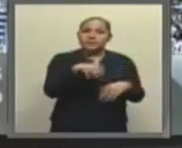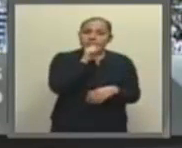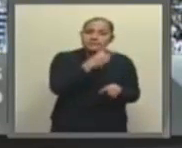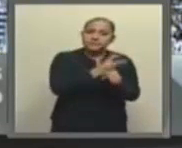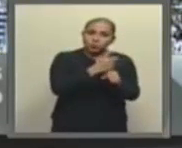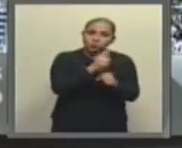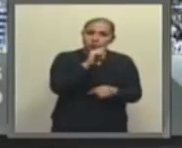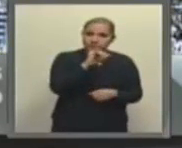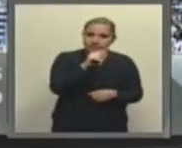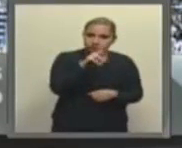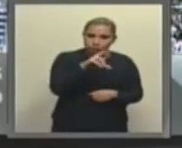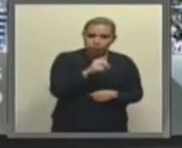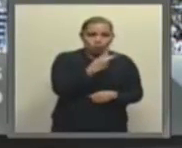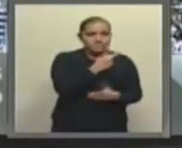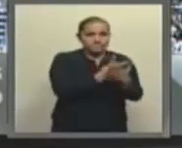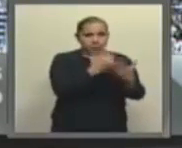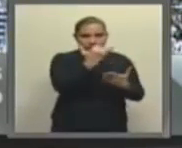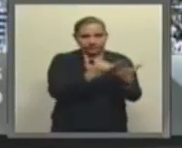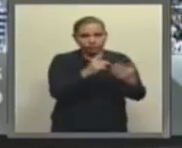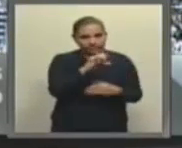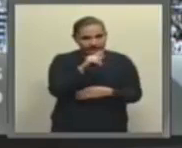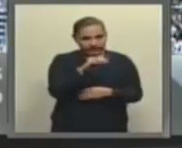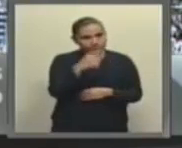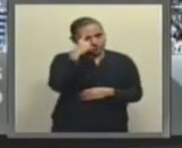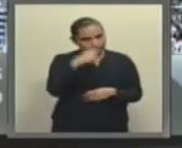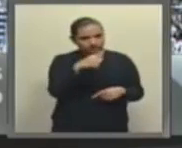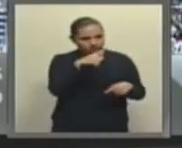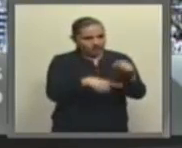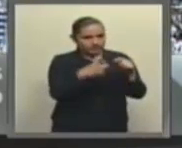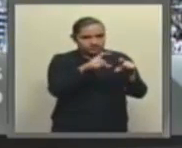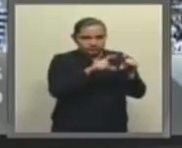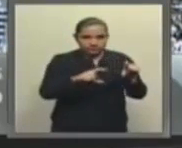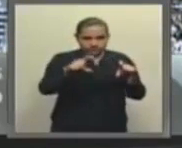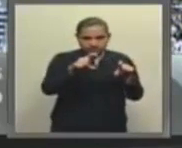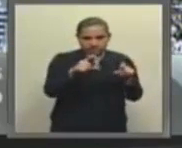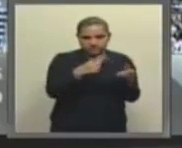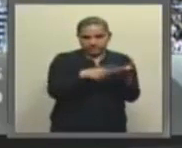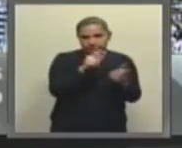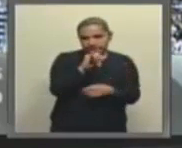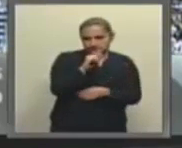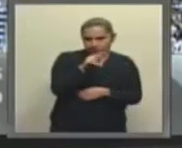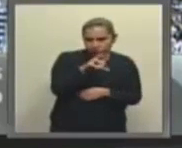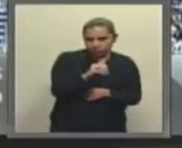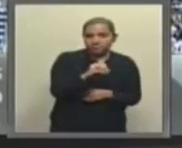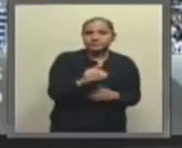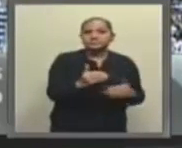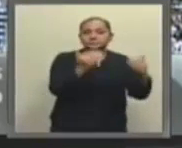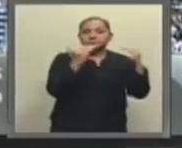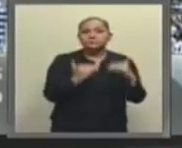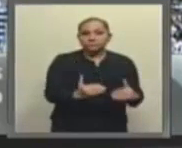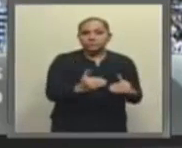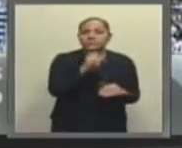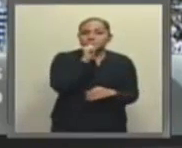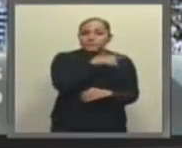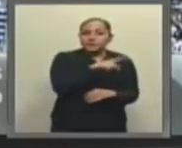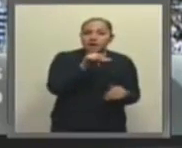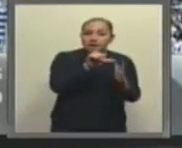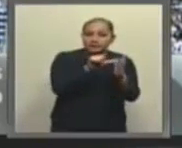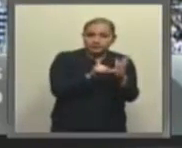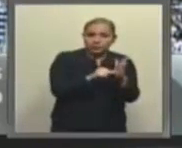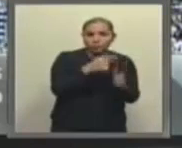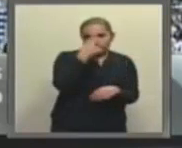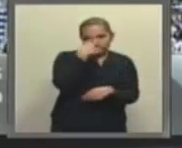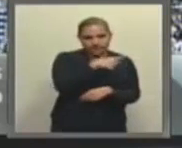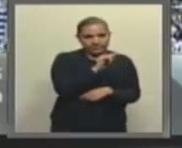decreto que suprime el artículo transitorio, tercero transitorio del proyecto de decreto suprime al artículo